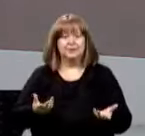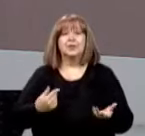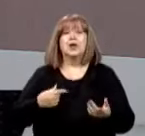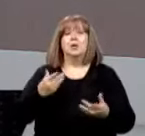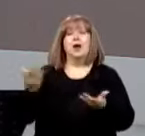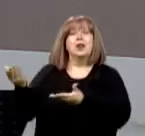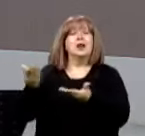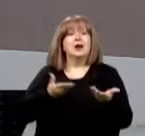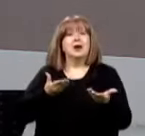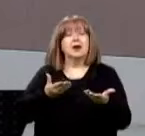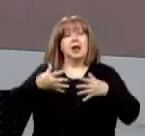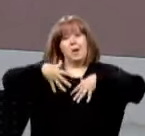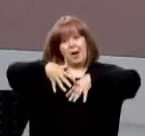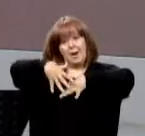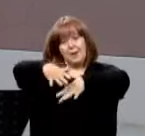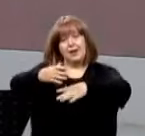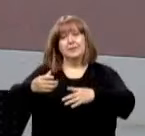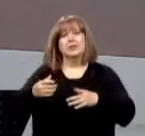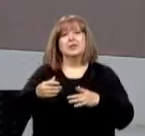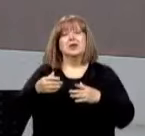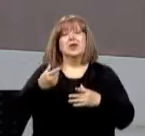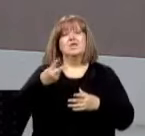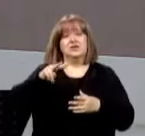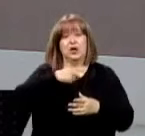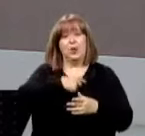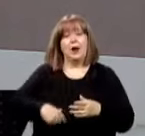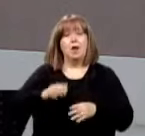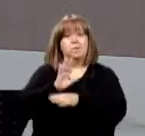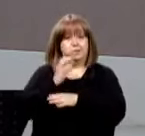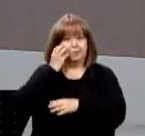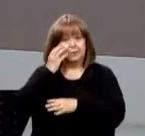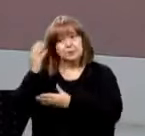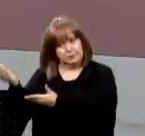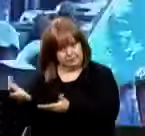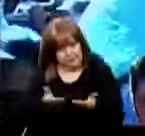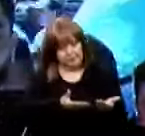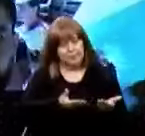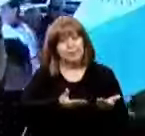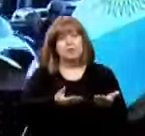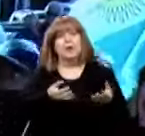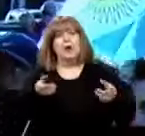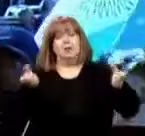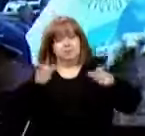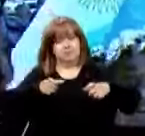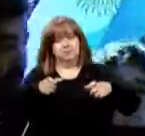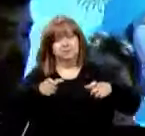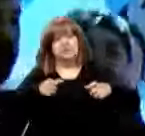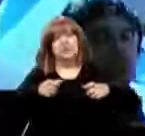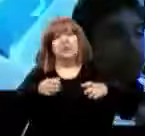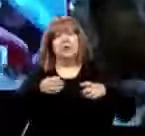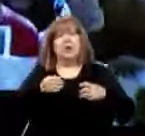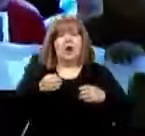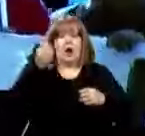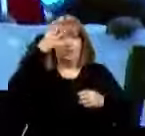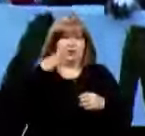vicegobernador? Se reunieron con el vicegobernador, que fue el que los recibió. Y bueno, allí hubo en parte de respuesta. No hay una